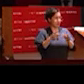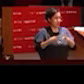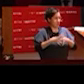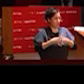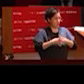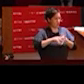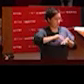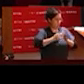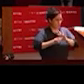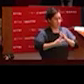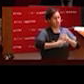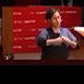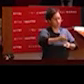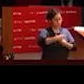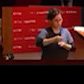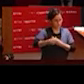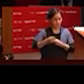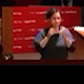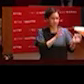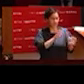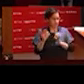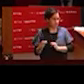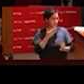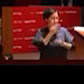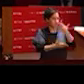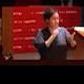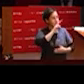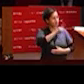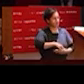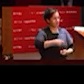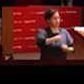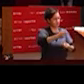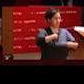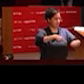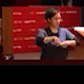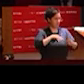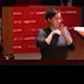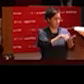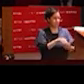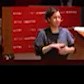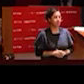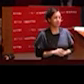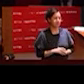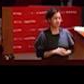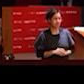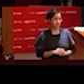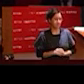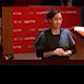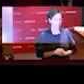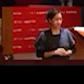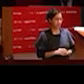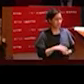eh distribución preparación de pedidos y Transportes de mercancías tenemos